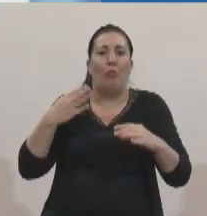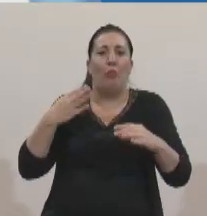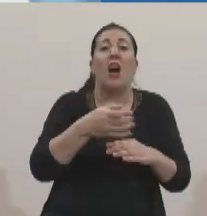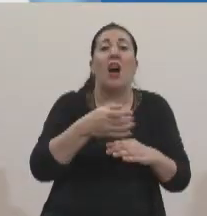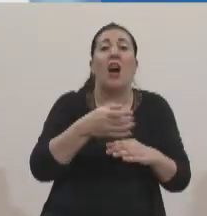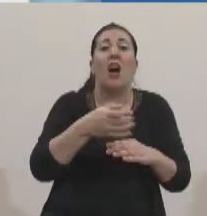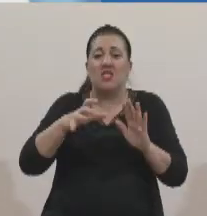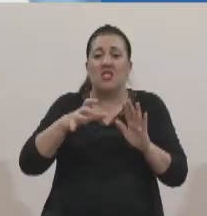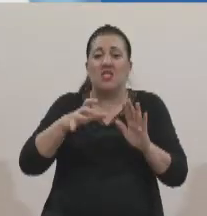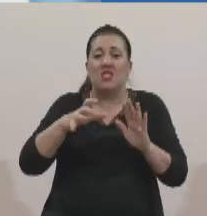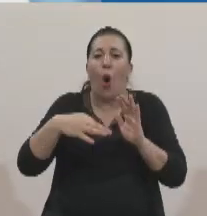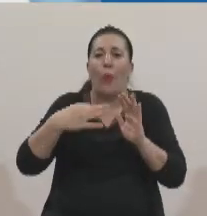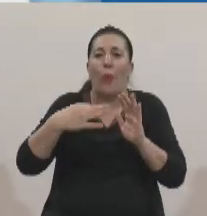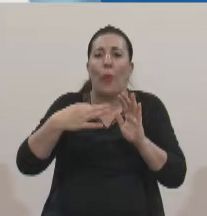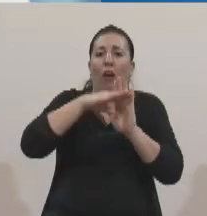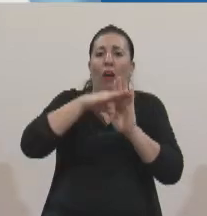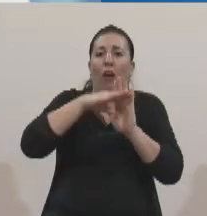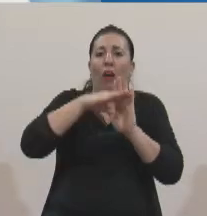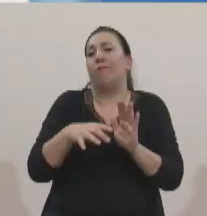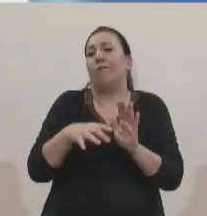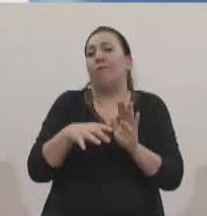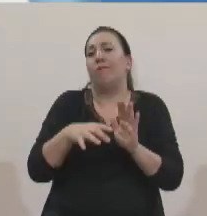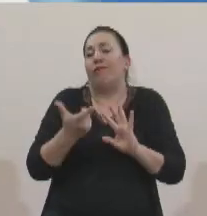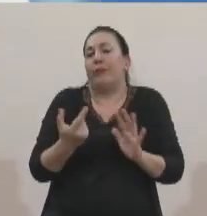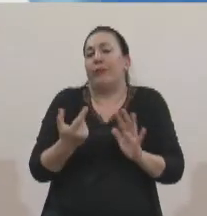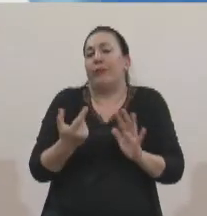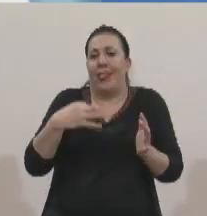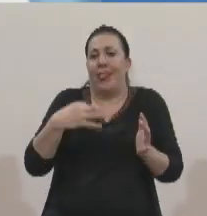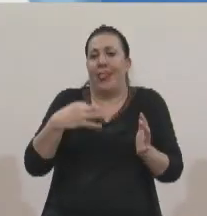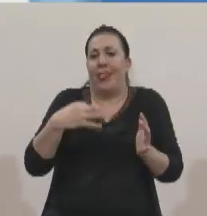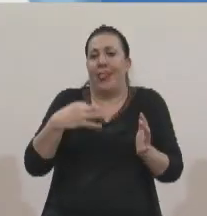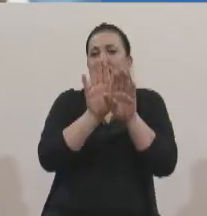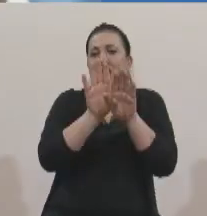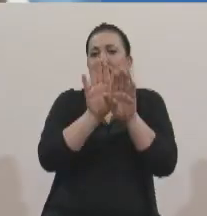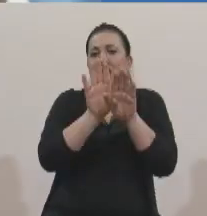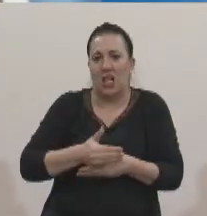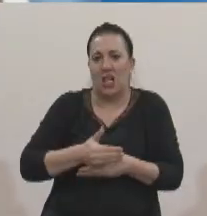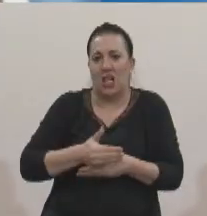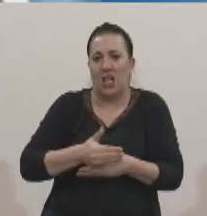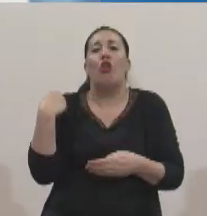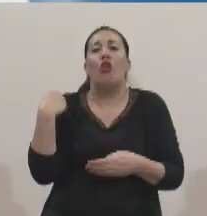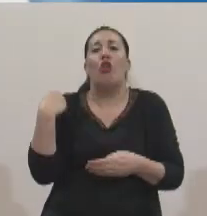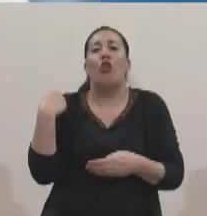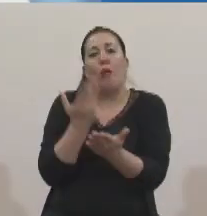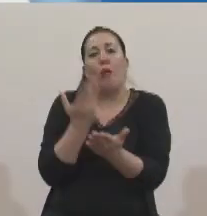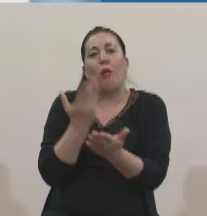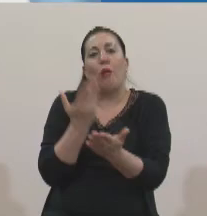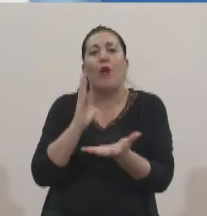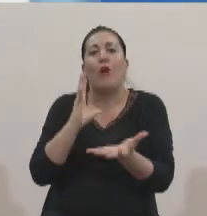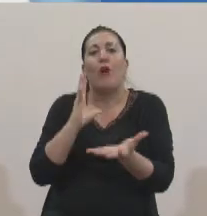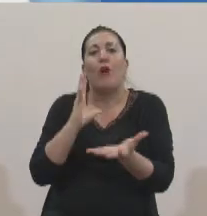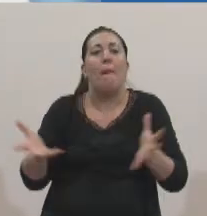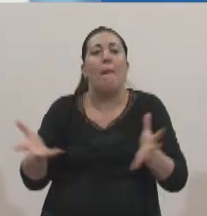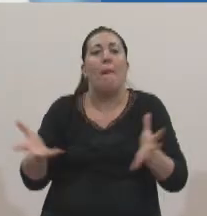requisitos se van a ver obligadas a cerrar sus puertas. Nosotros, en cambio, proponíamos un marco de promoción de